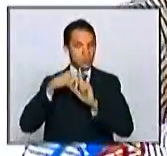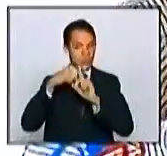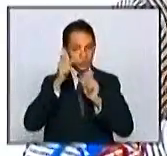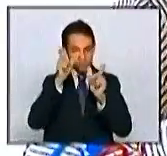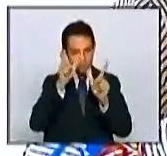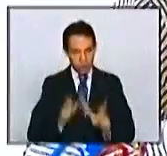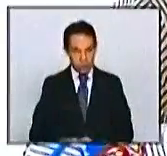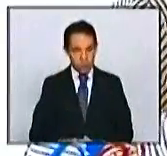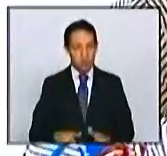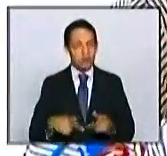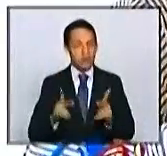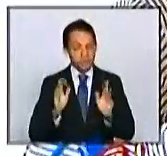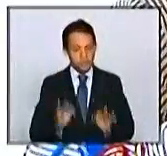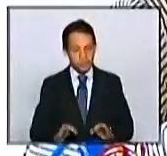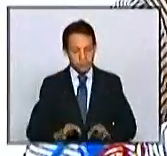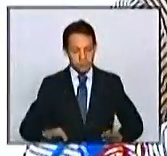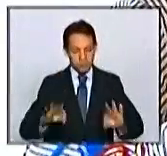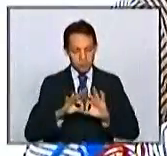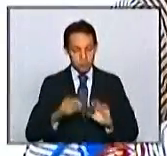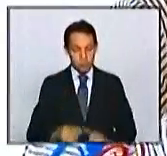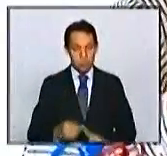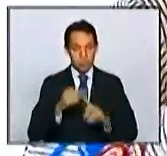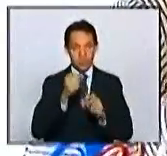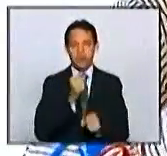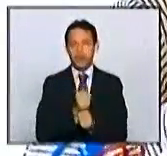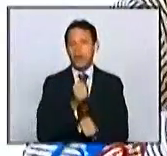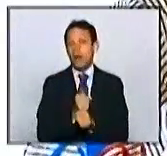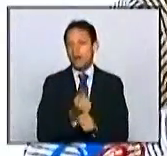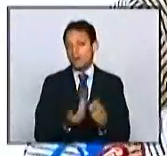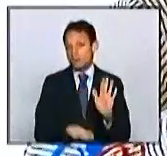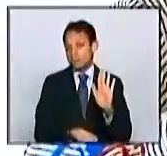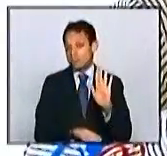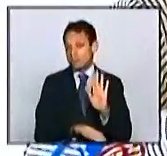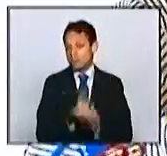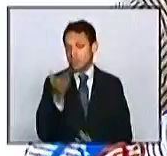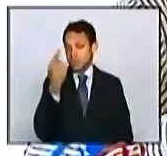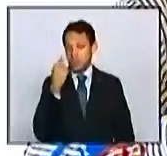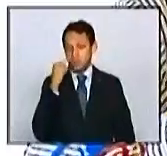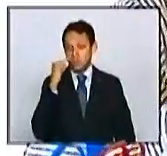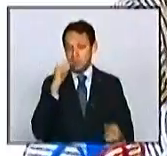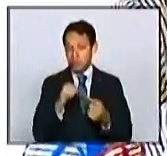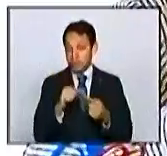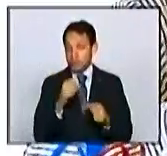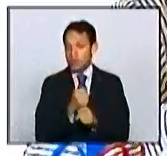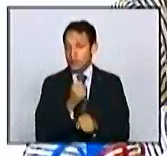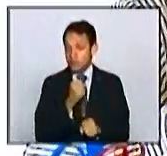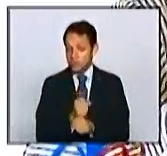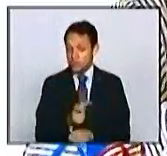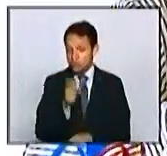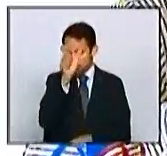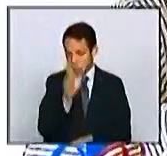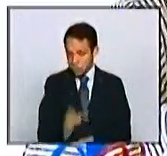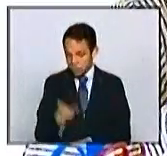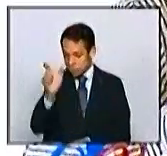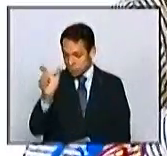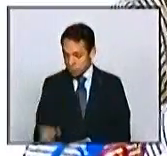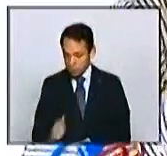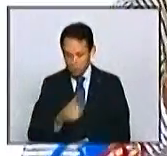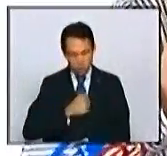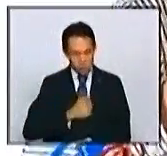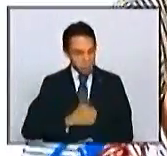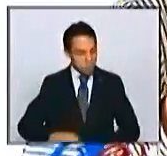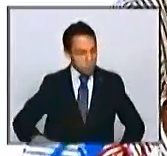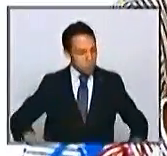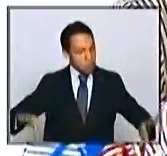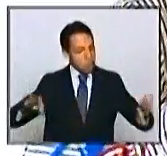humano, que se edifique y se construye a partir del trabajo. Esa es la función primordial del trabajo, hacer que el ser humano se sienta importante.